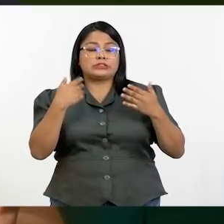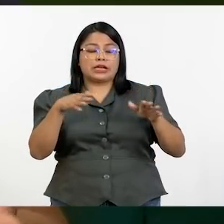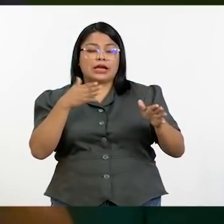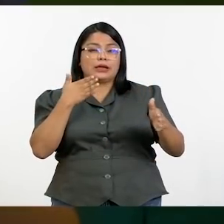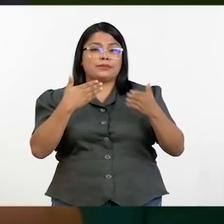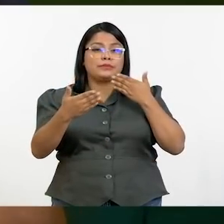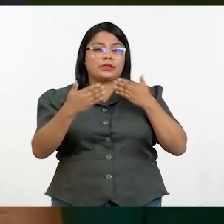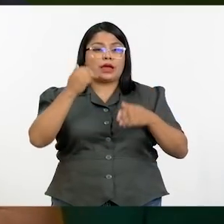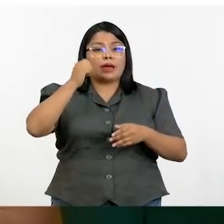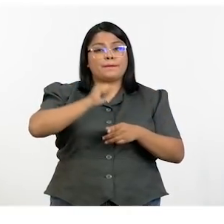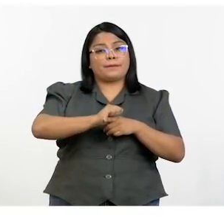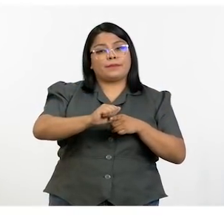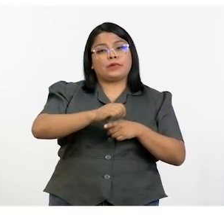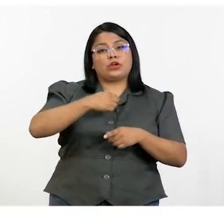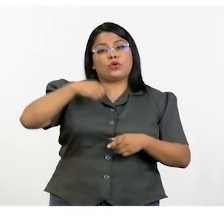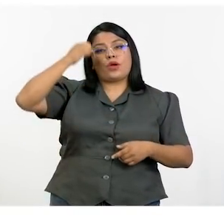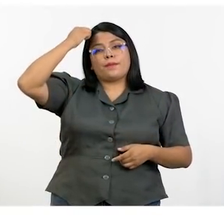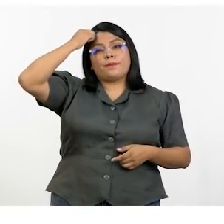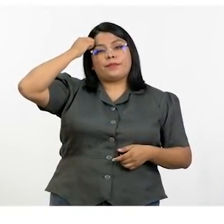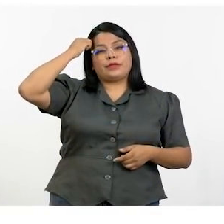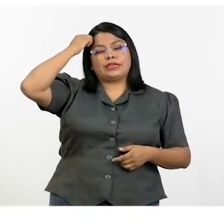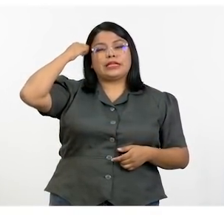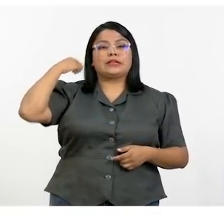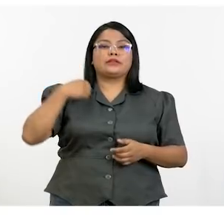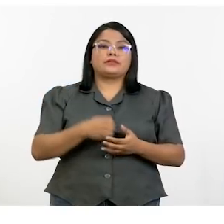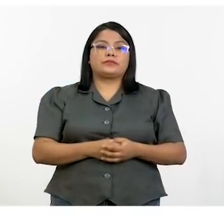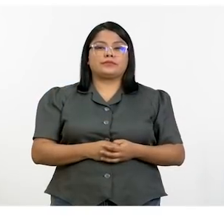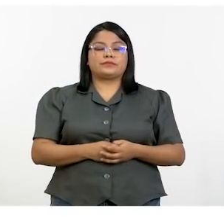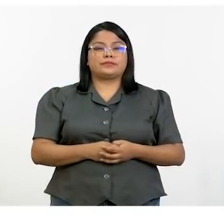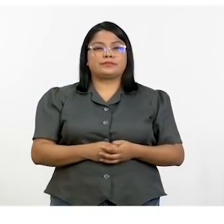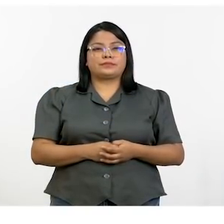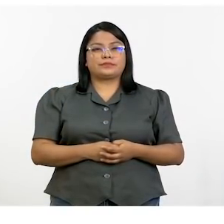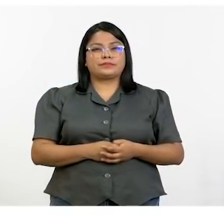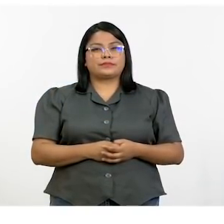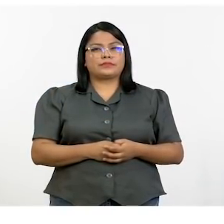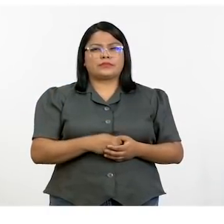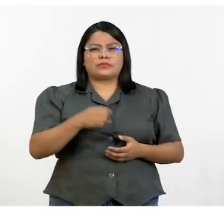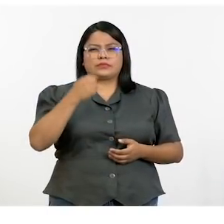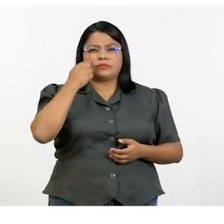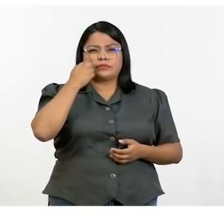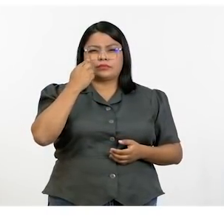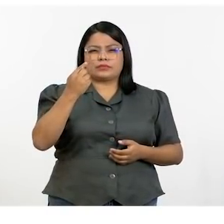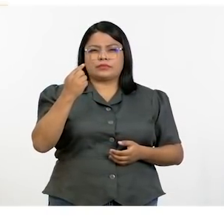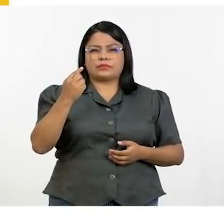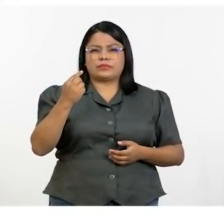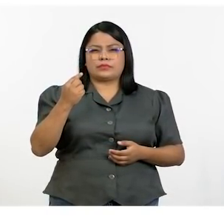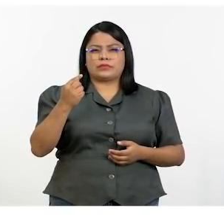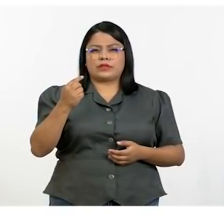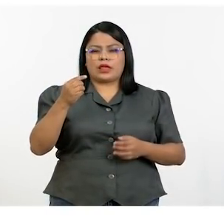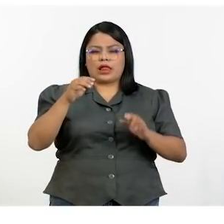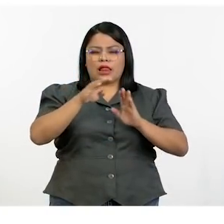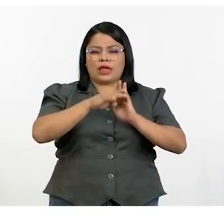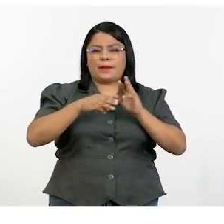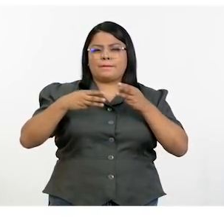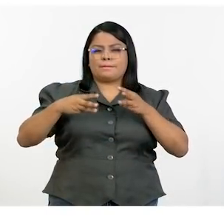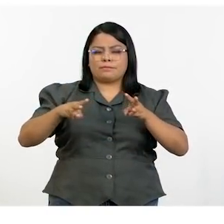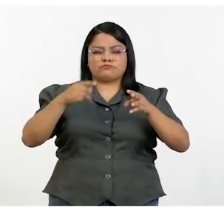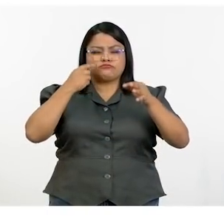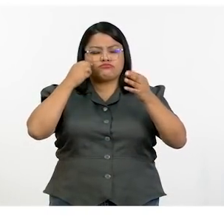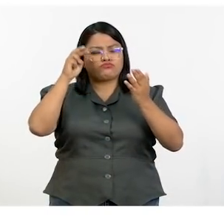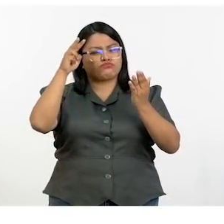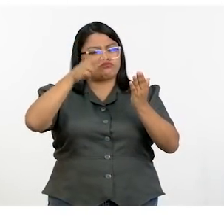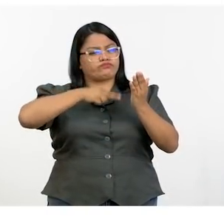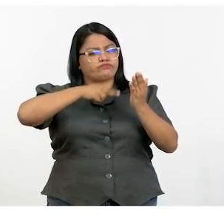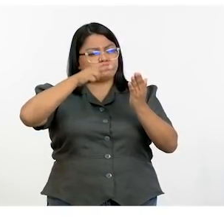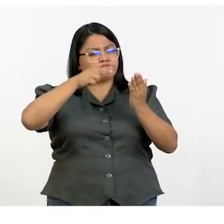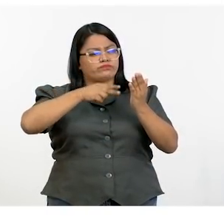ya mencionamos, practico lo aprendido. Mira, Esmeralda, y hay algo que me llama la atención. Fíjese que yo estaba hojeando la guía metodológica y me he dado cuenta